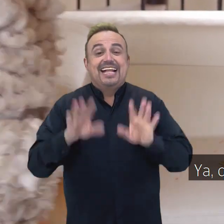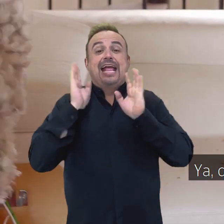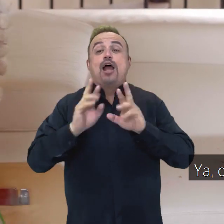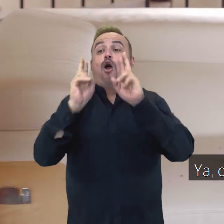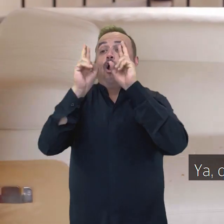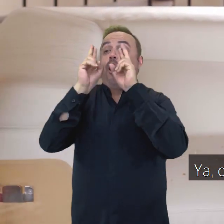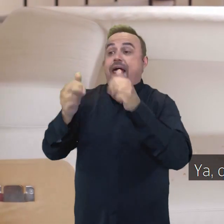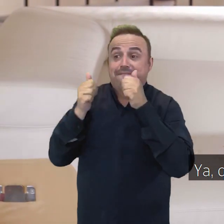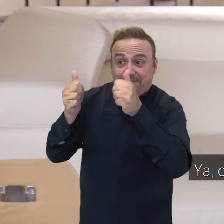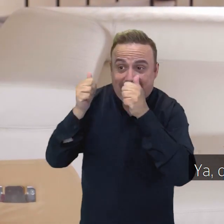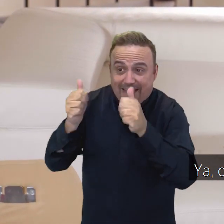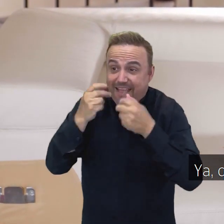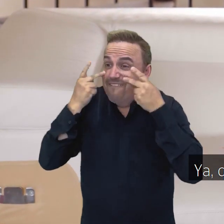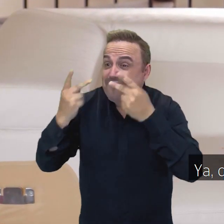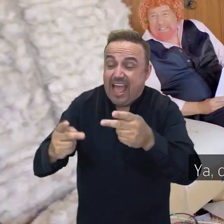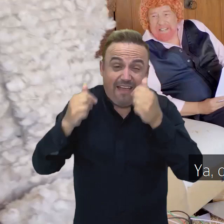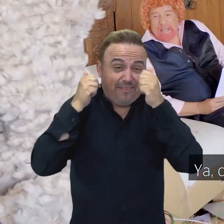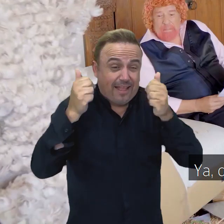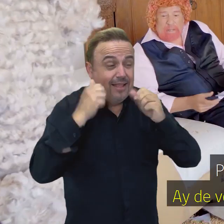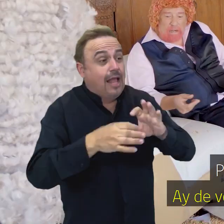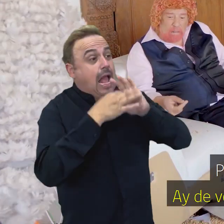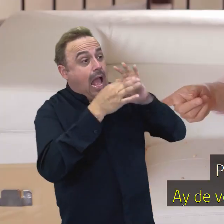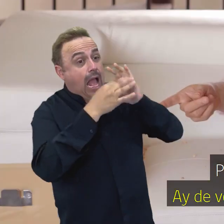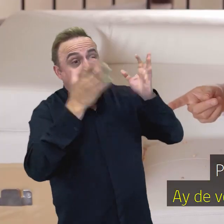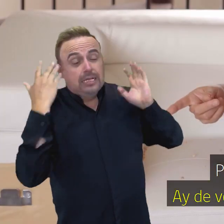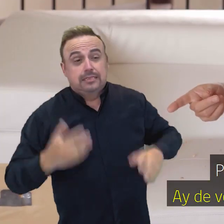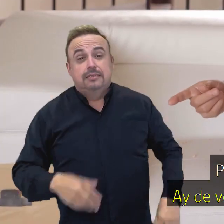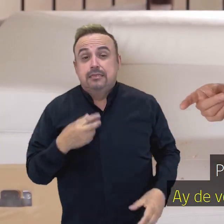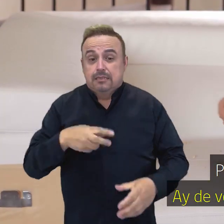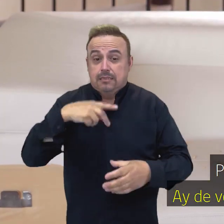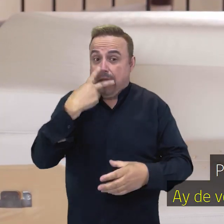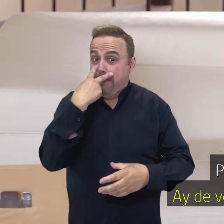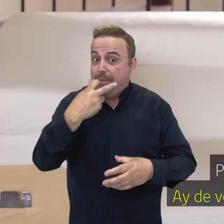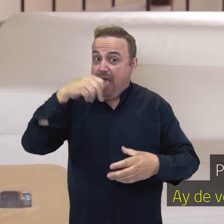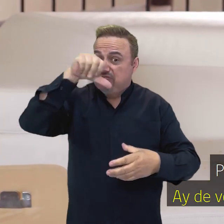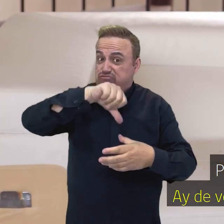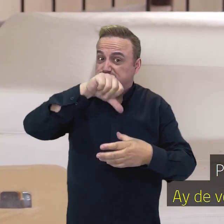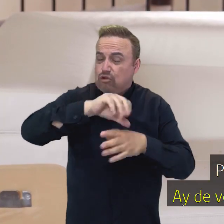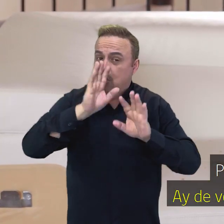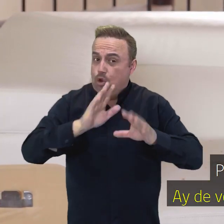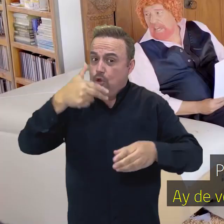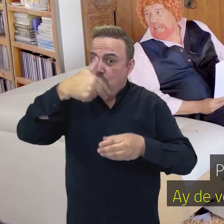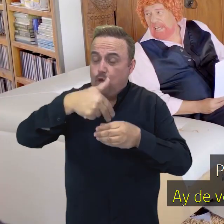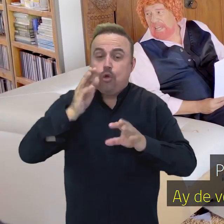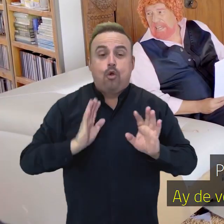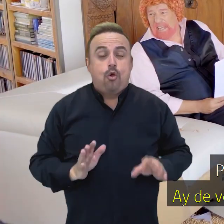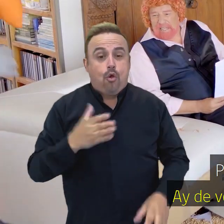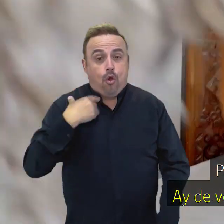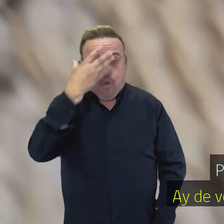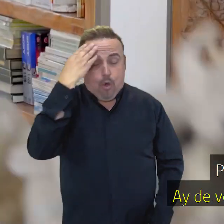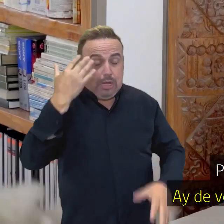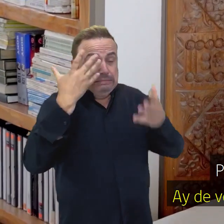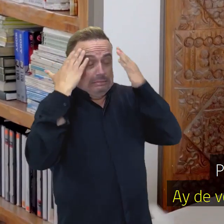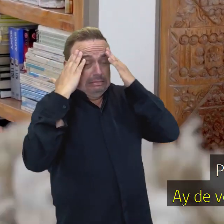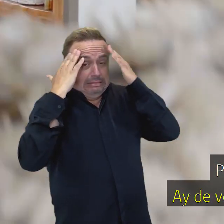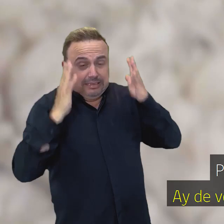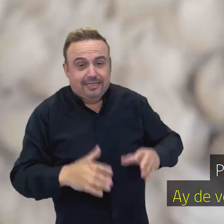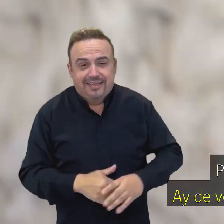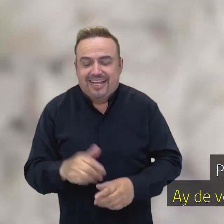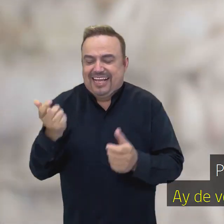¡Ya, que me vaya bien! ¡Buen viaje! ¡Gracias, cojijón! ¡La parafina nos la está llevando! ¡Oye, vea! ¡Se me estaba quedando la